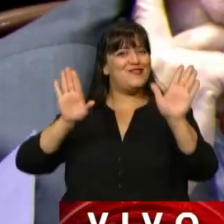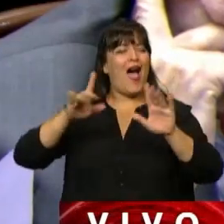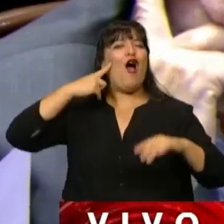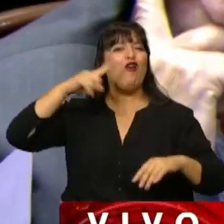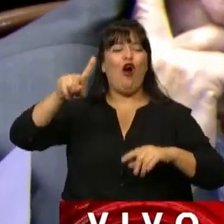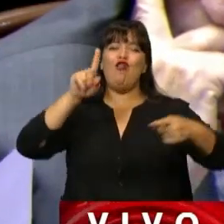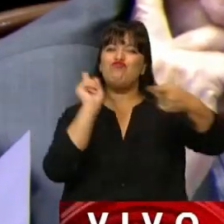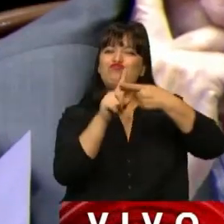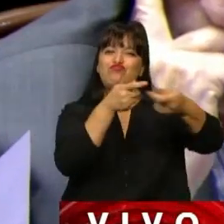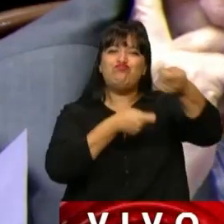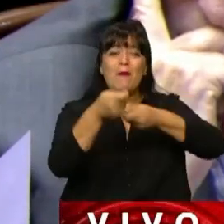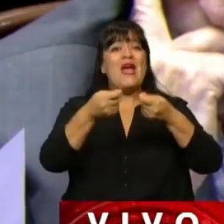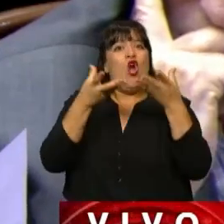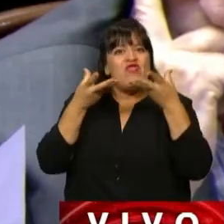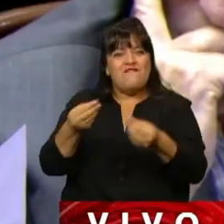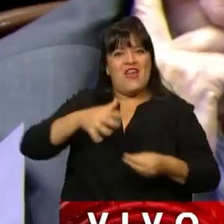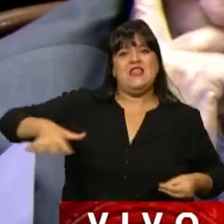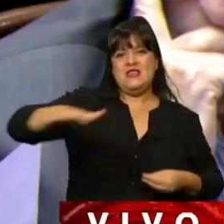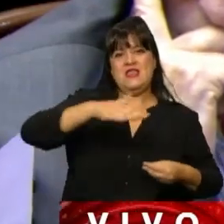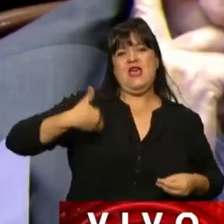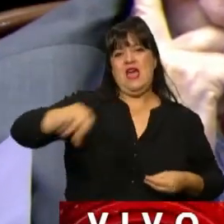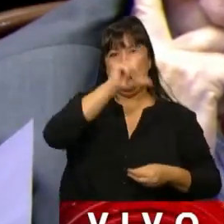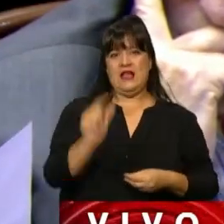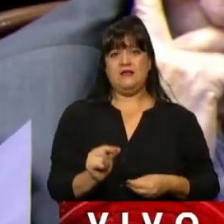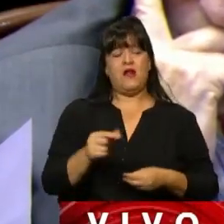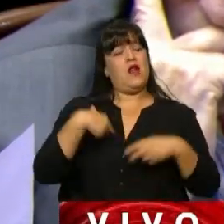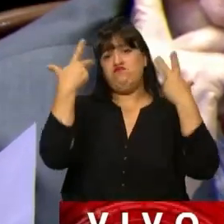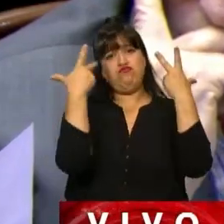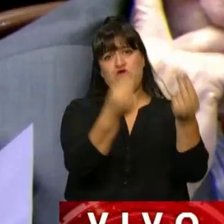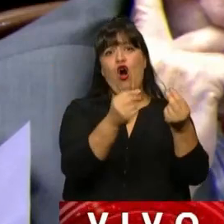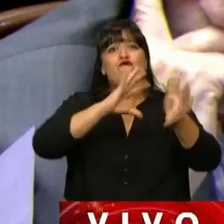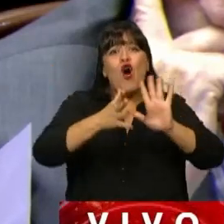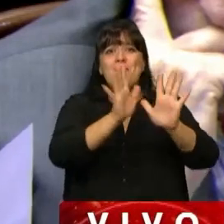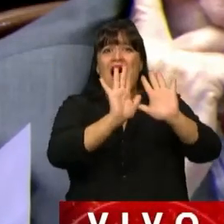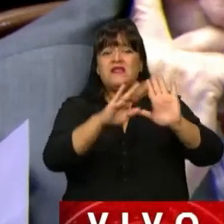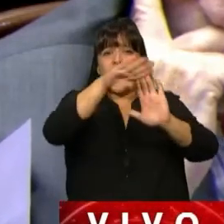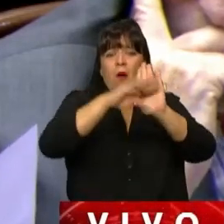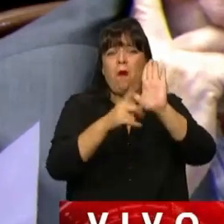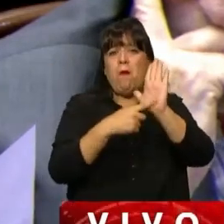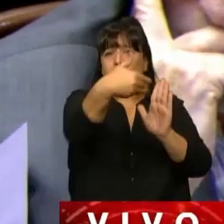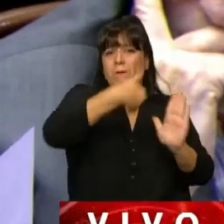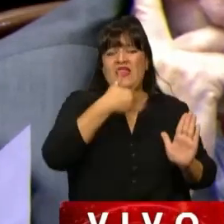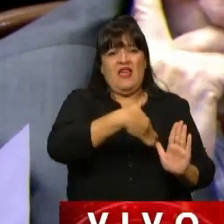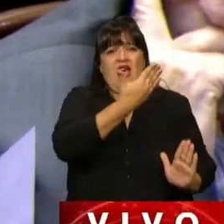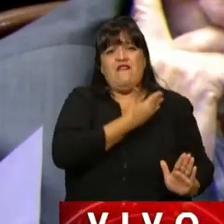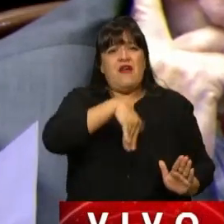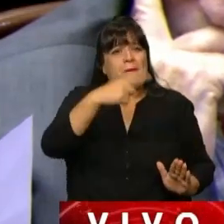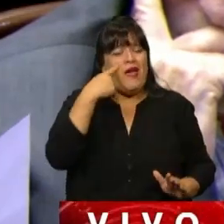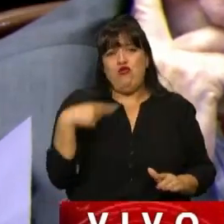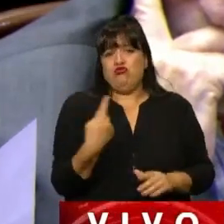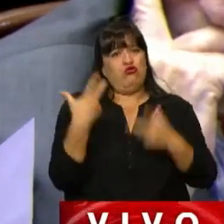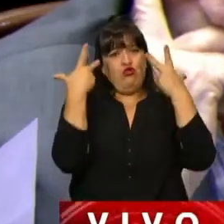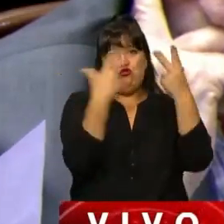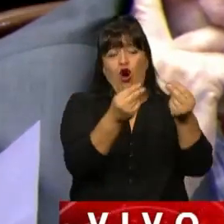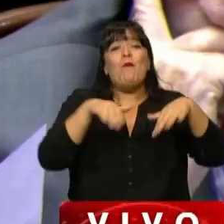en defensa de la soberanía nacional, no aceptando este tipo de medidas. Y por eso la